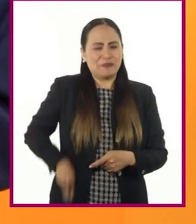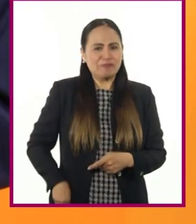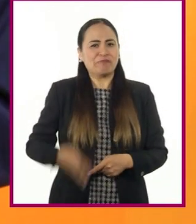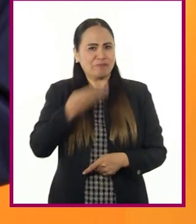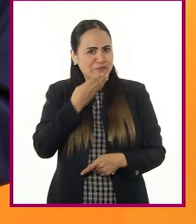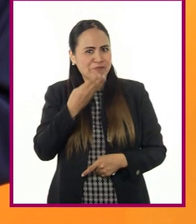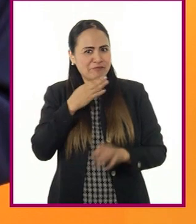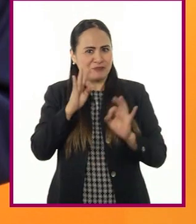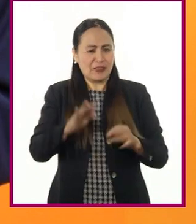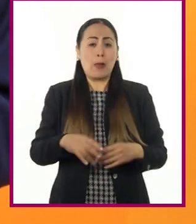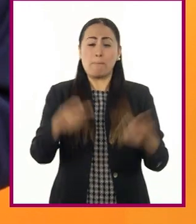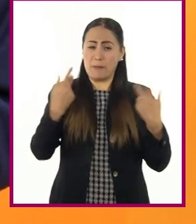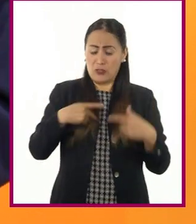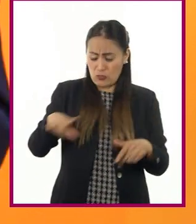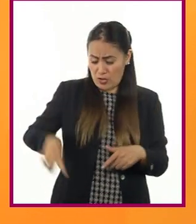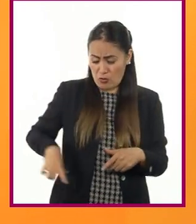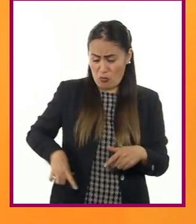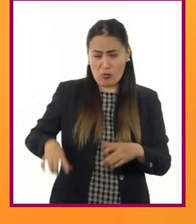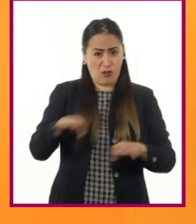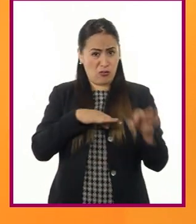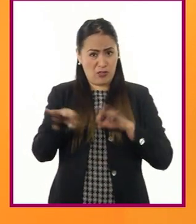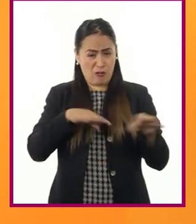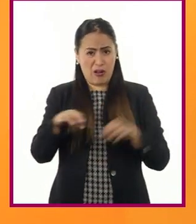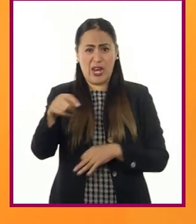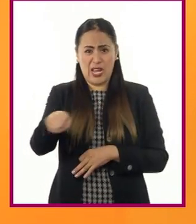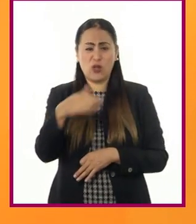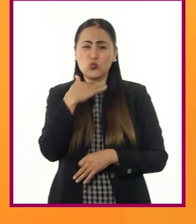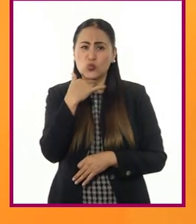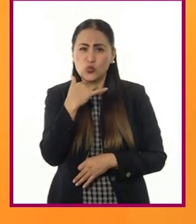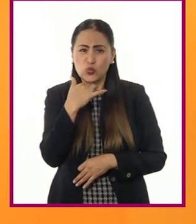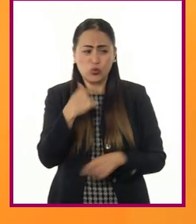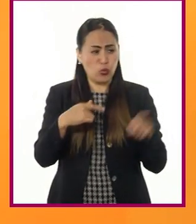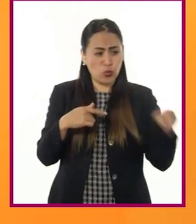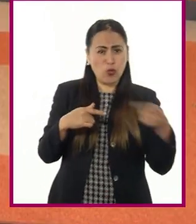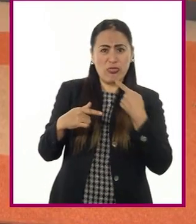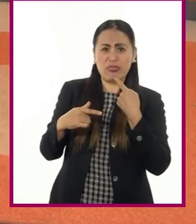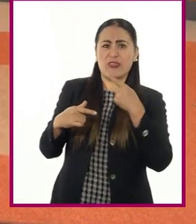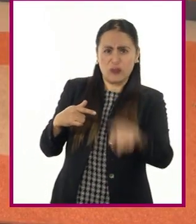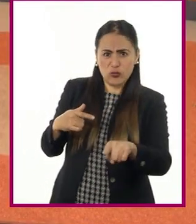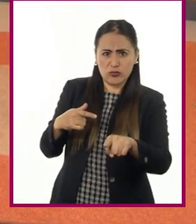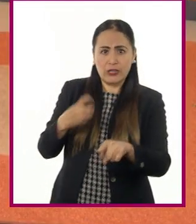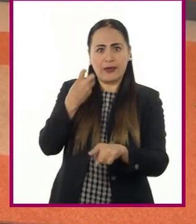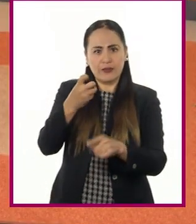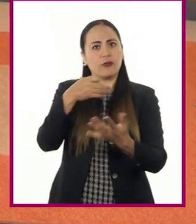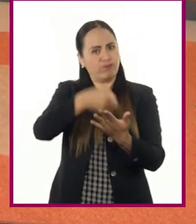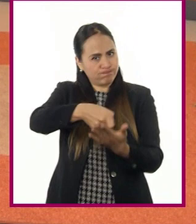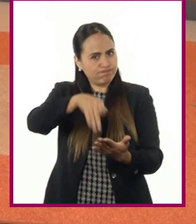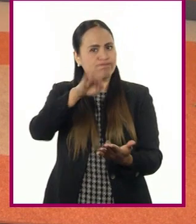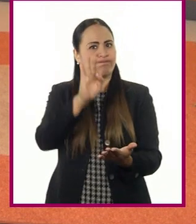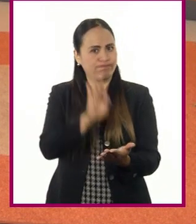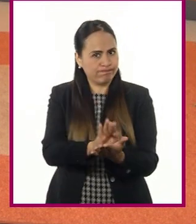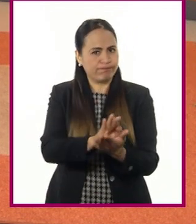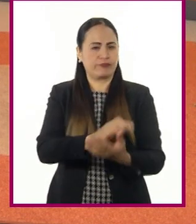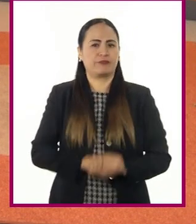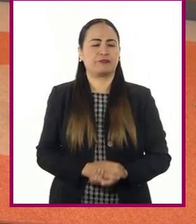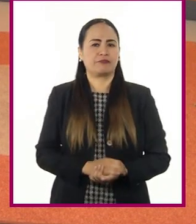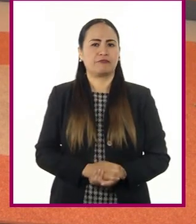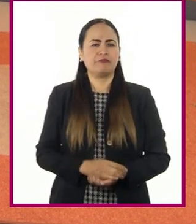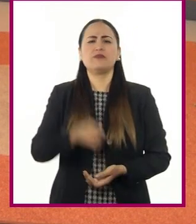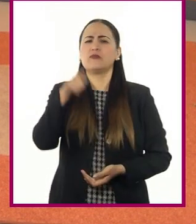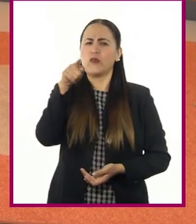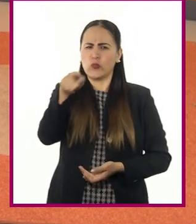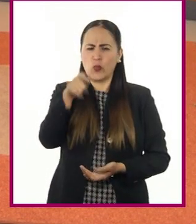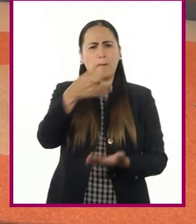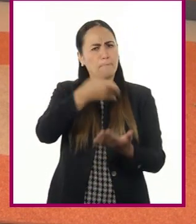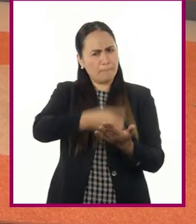corrupto y tú lo denuncias, eres valiente. Tu valentía puede contribuir a